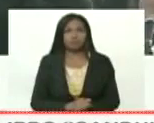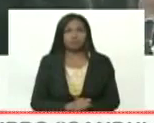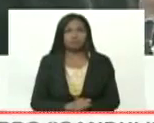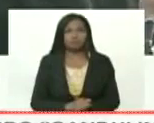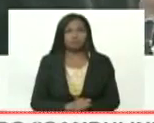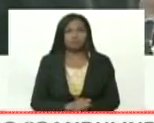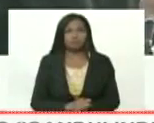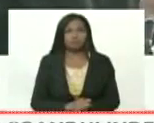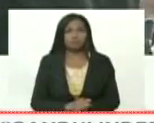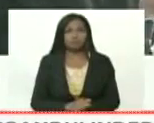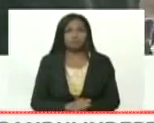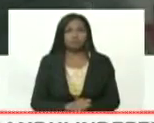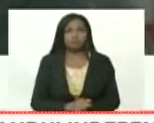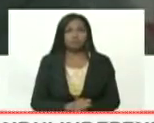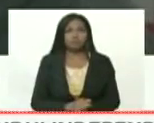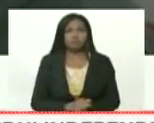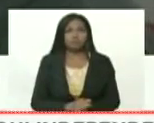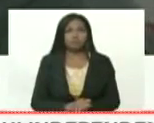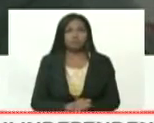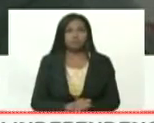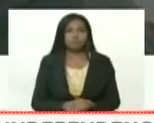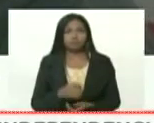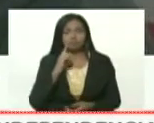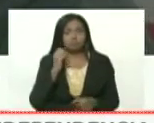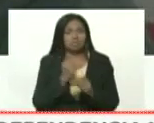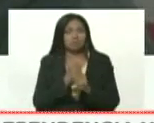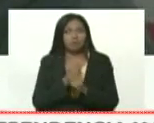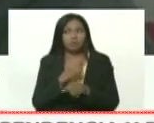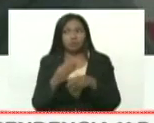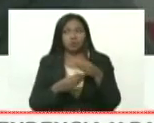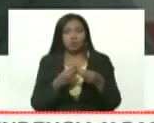difusión de la obra y